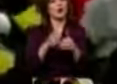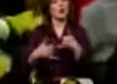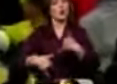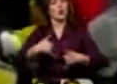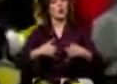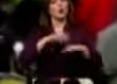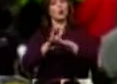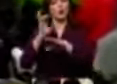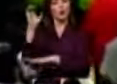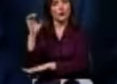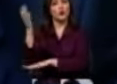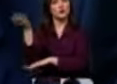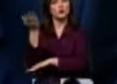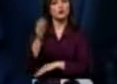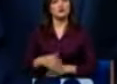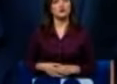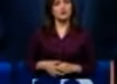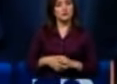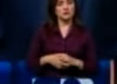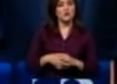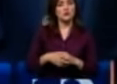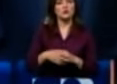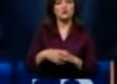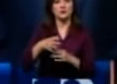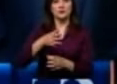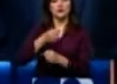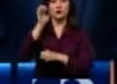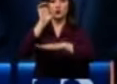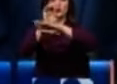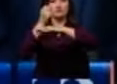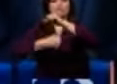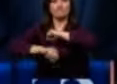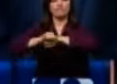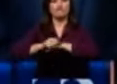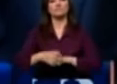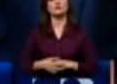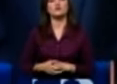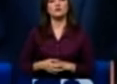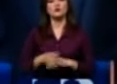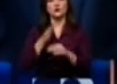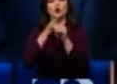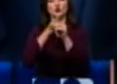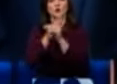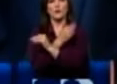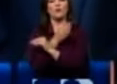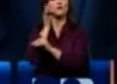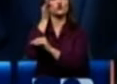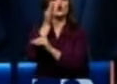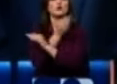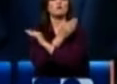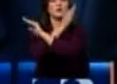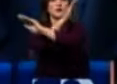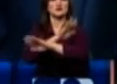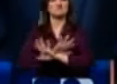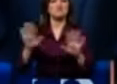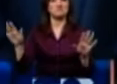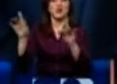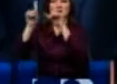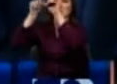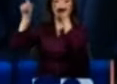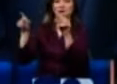Colombia. Y no solo eso. La Federación Ecuatoriana de Fútbol, a fin de prevenir contingentes adversos a futuro,